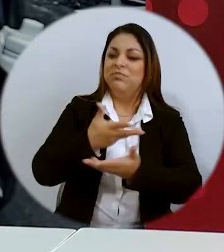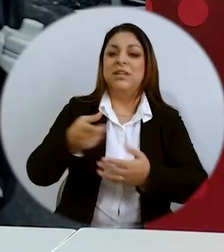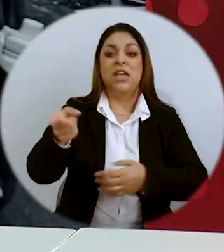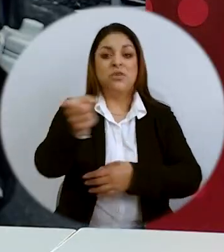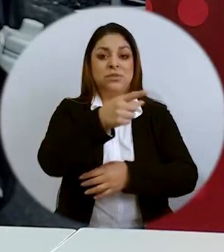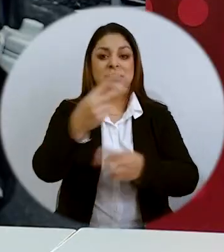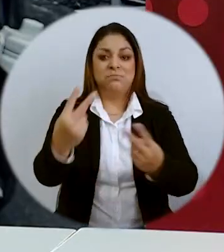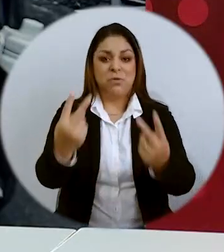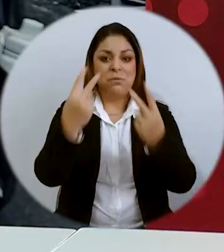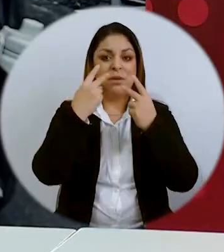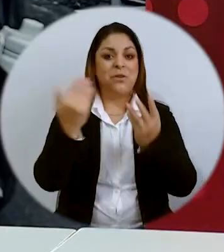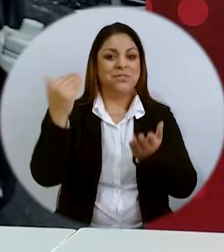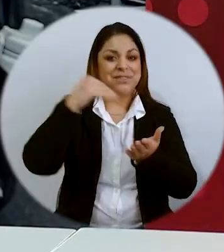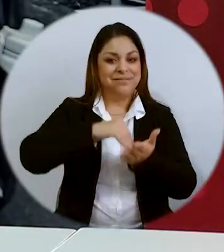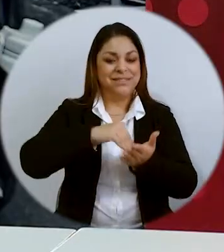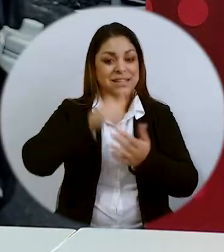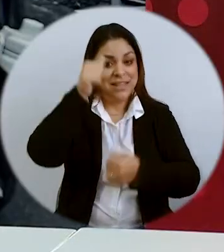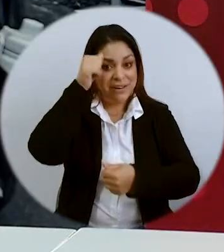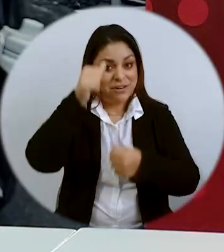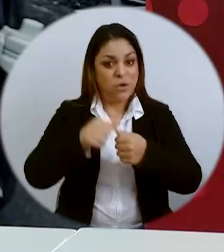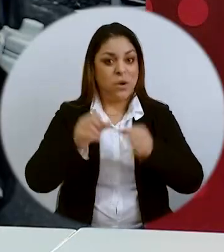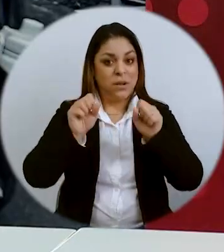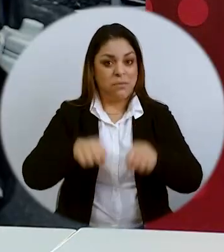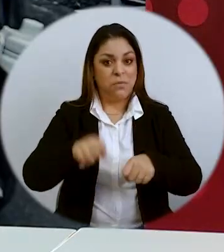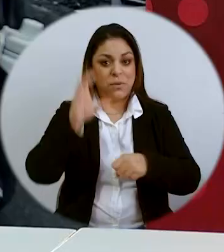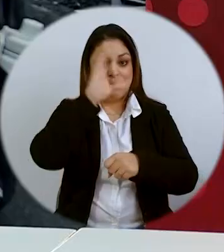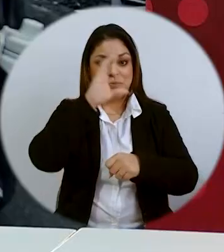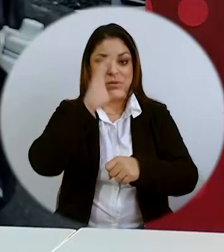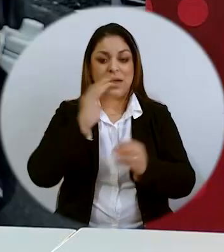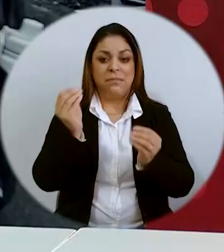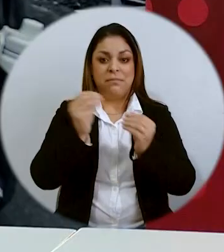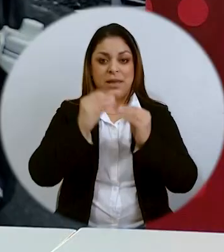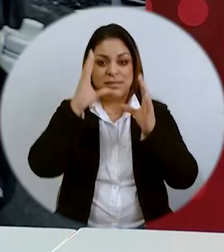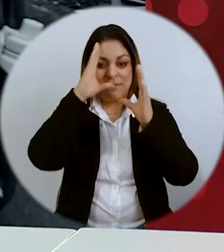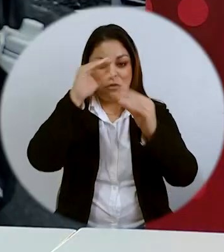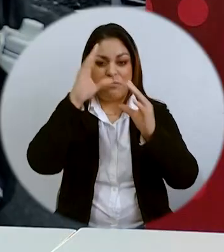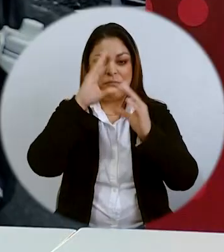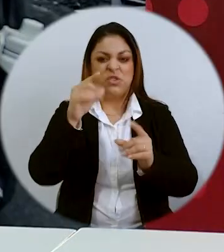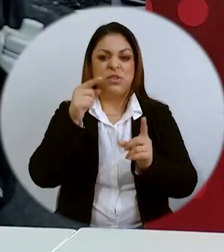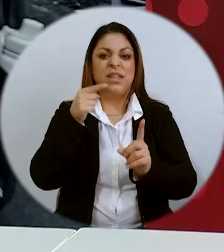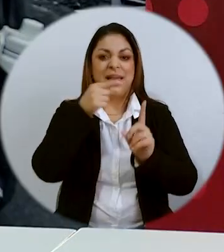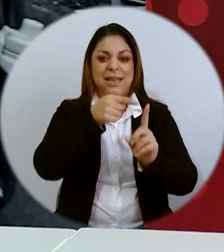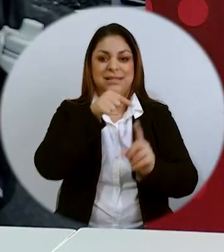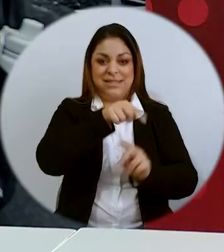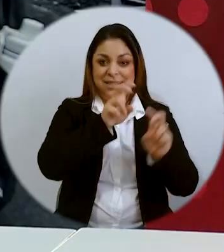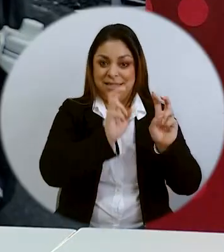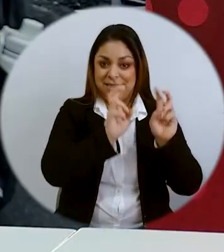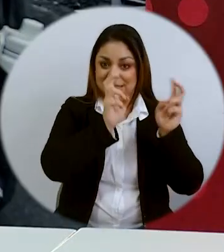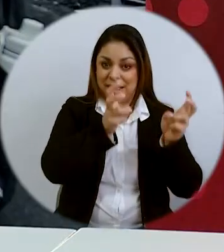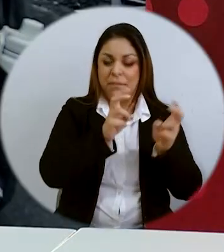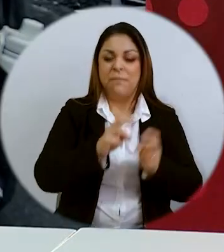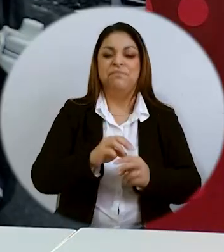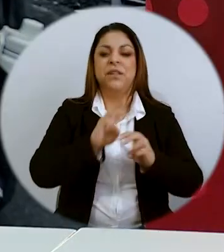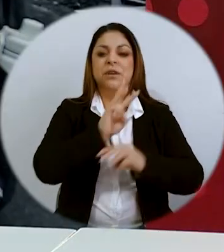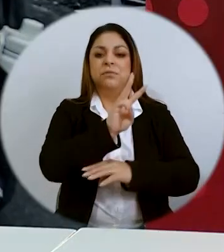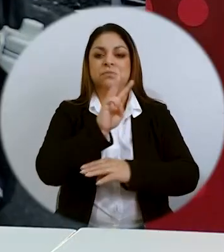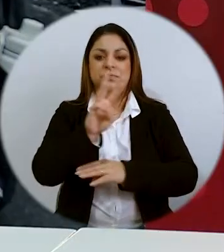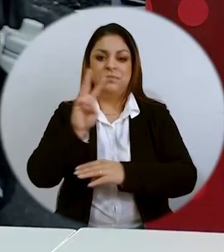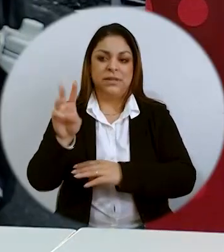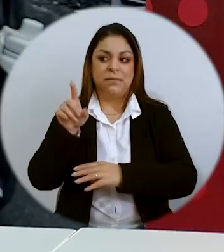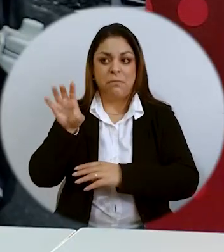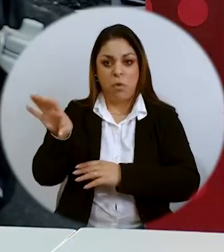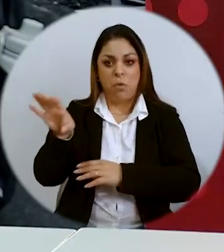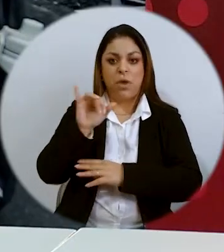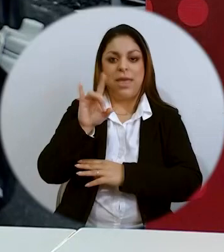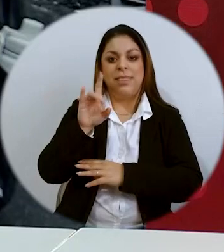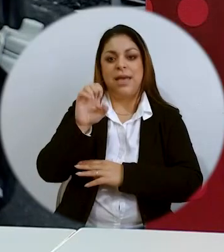y a ustedes por acompañarnos una vez más. Les recuerdo que puede buscar más información sobre este tema en particular en la página web del IDESCO